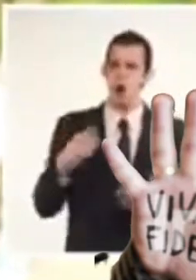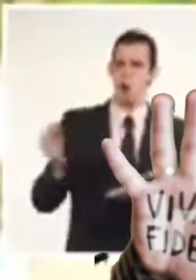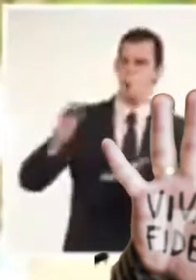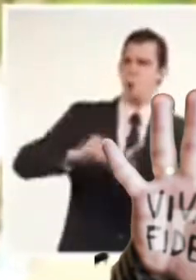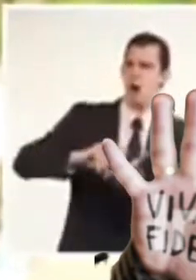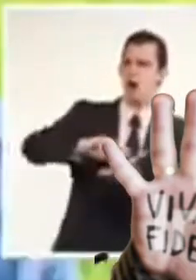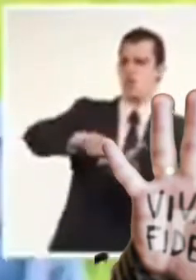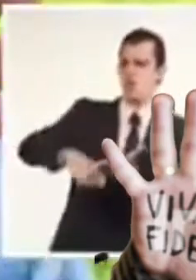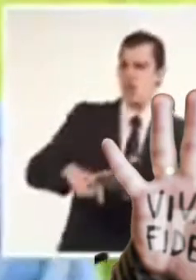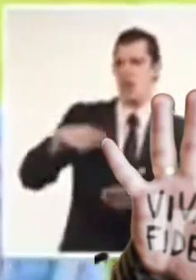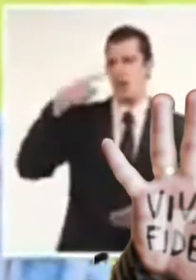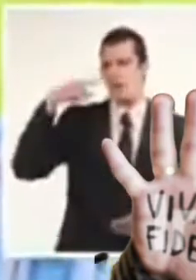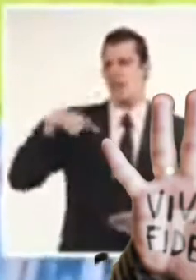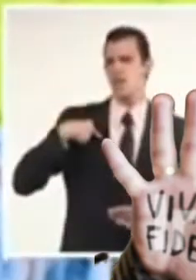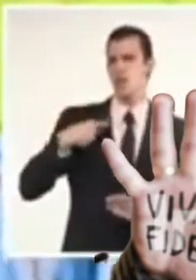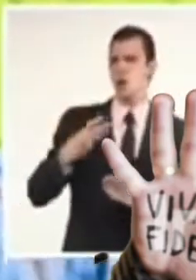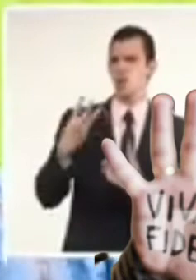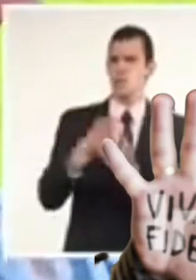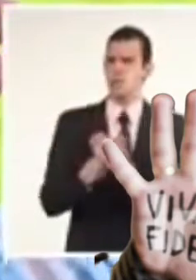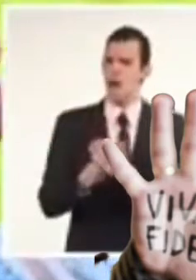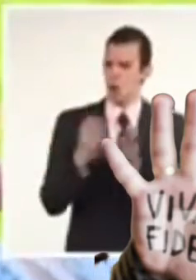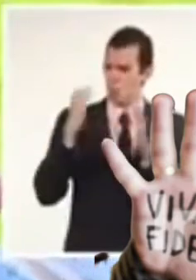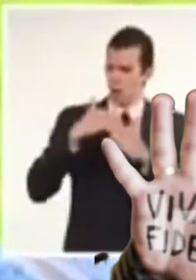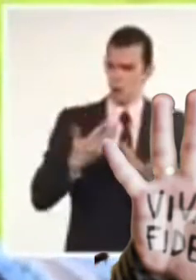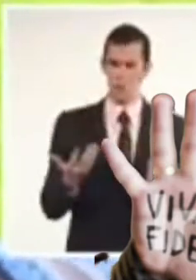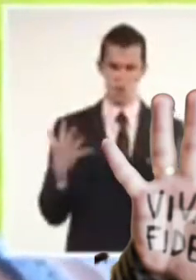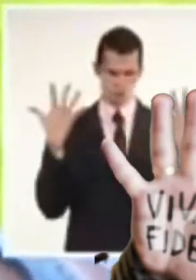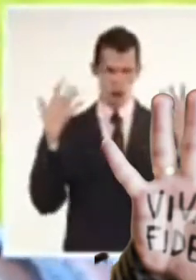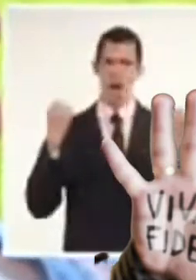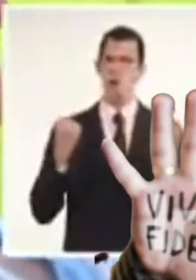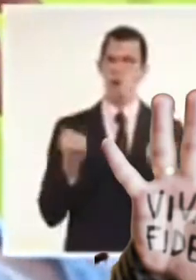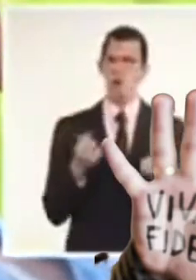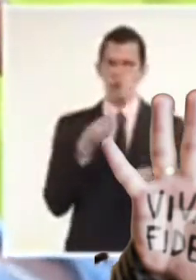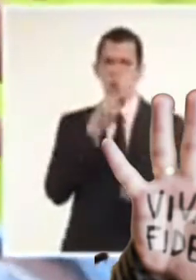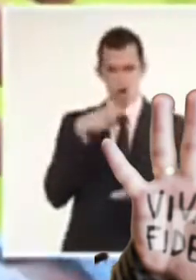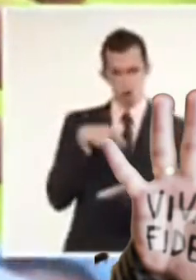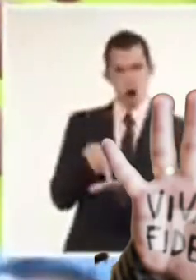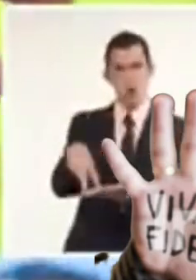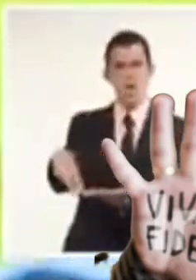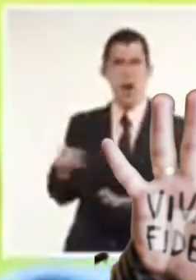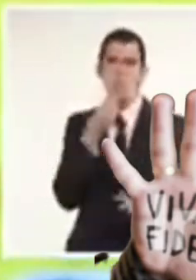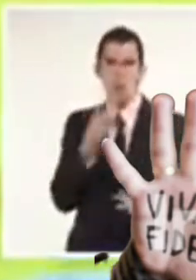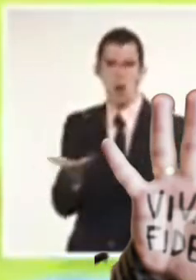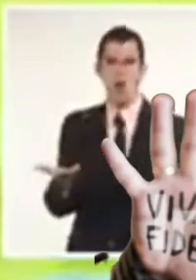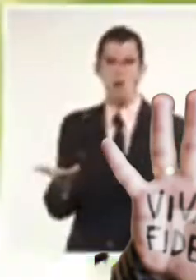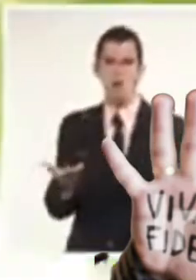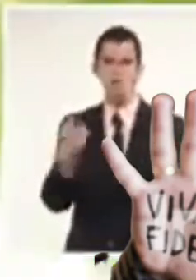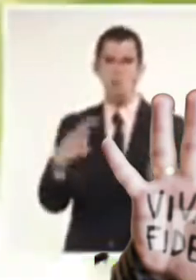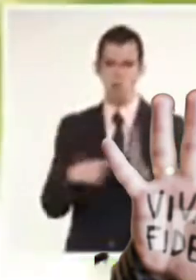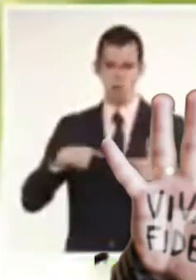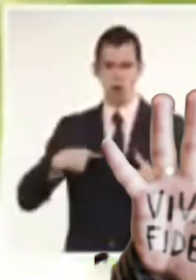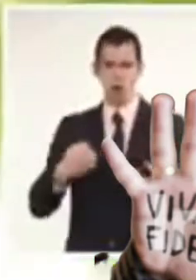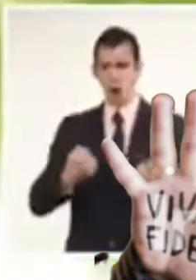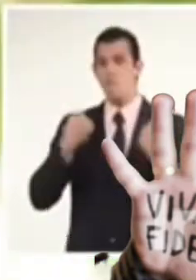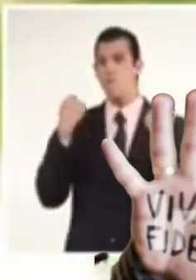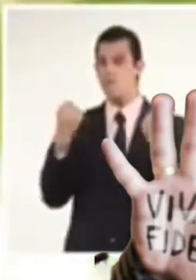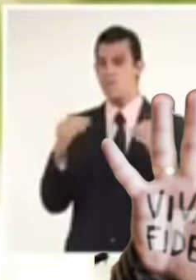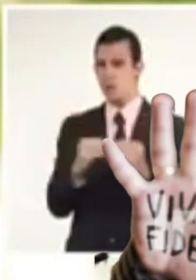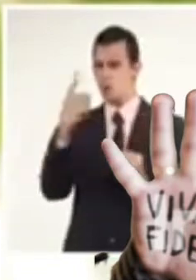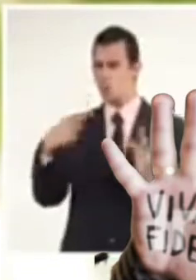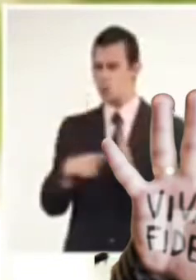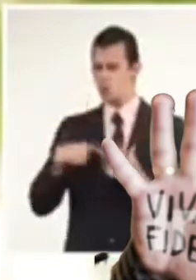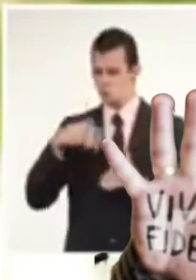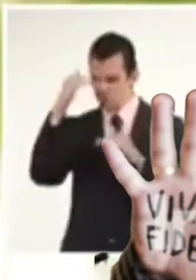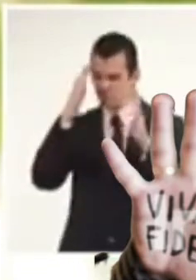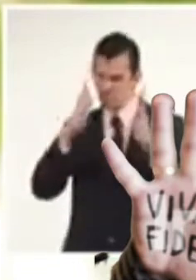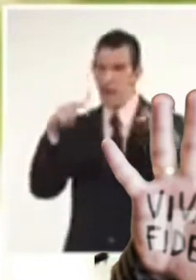pies ni mis brazos, tengo juventud. Ahora tengo que trabajar más y con más fuerza porque tengo que dar lo mejor allí y tengo que dar lo mejor aquí. Porque